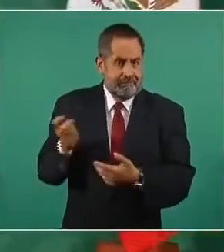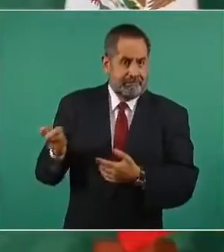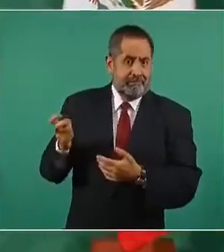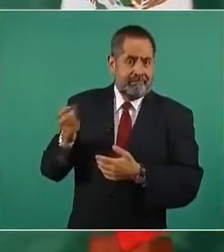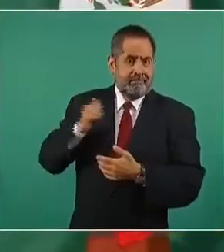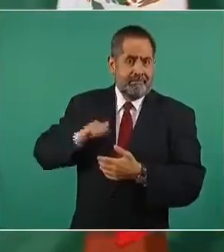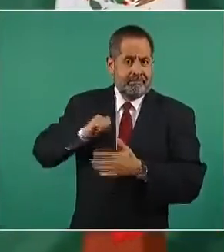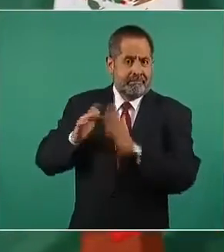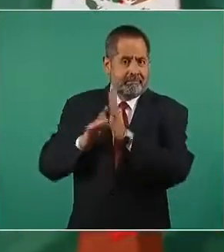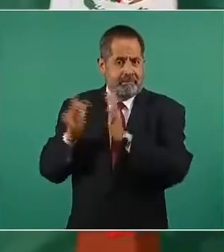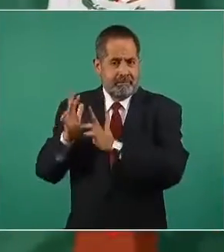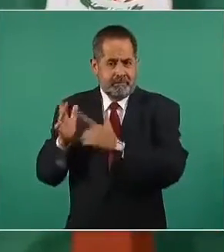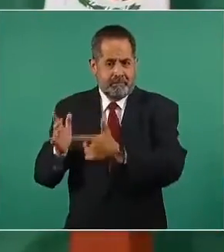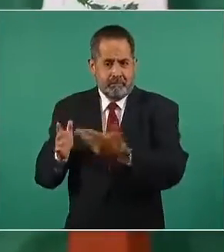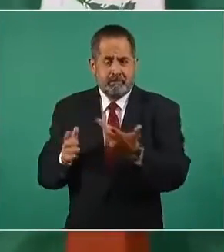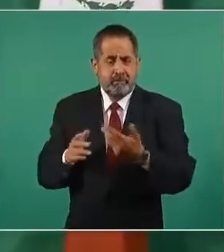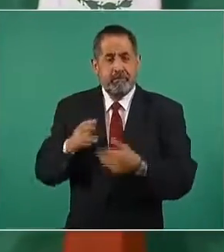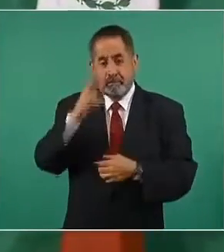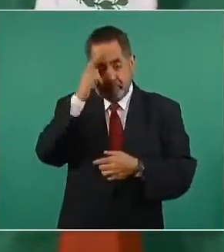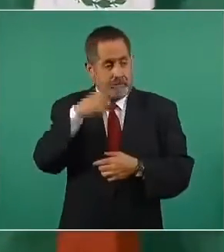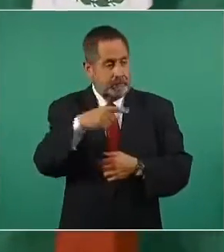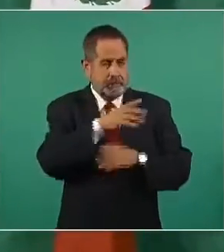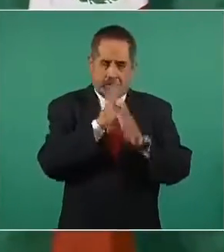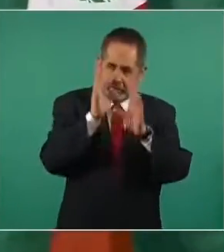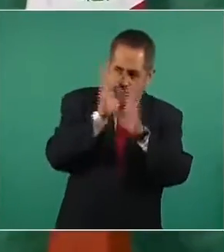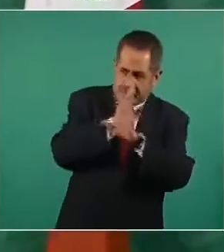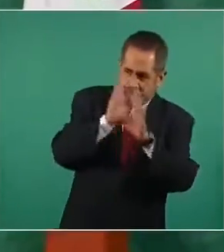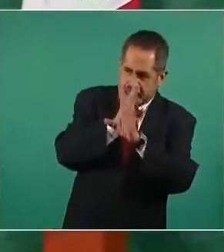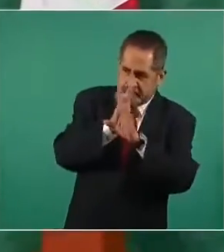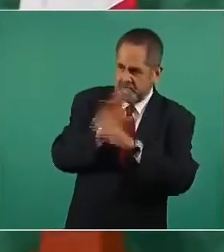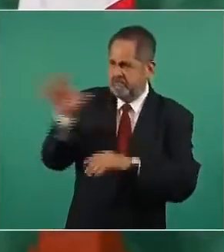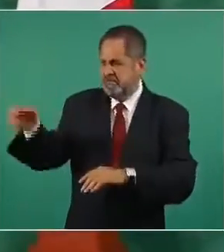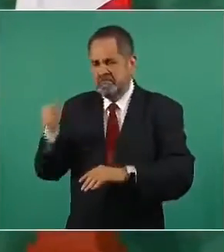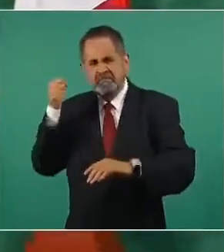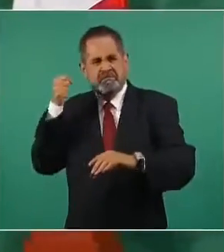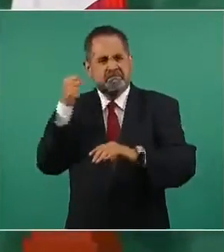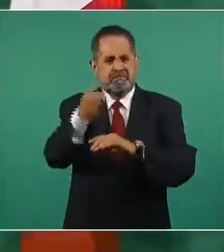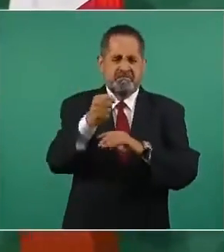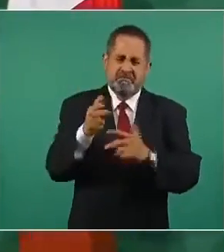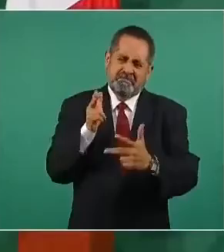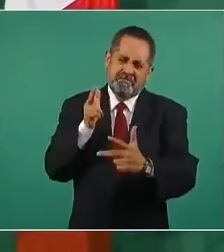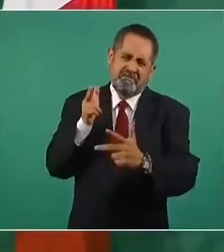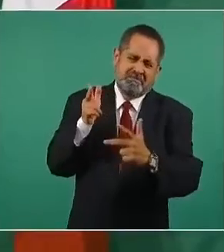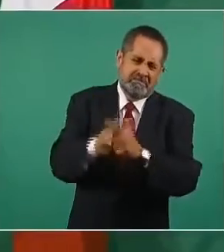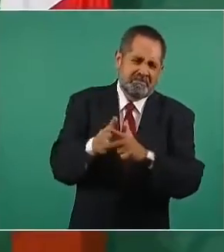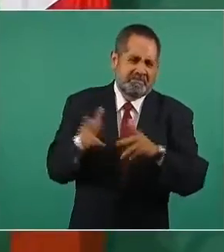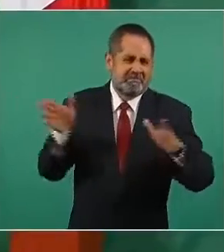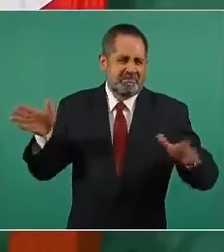¿No lo seguían y lo espiaban y lo crucificaron por eso?